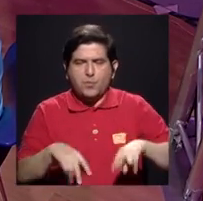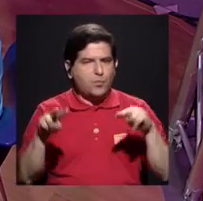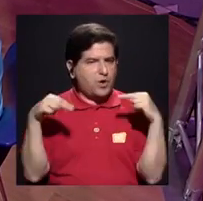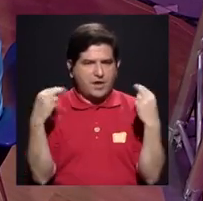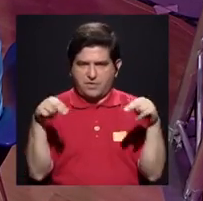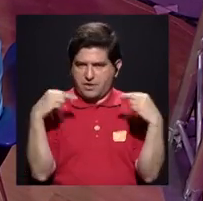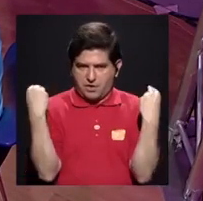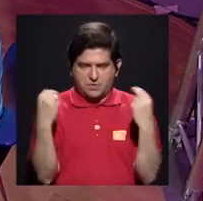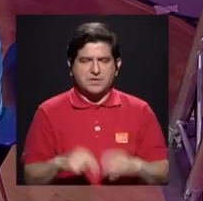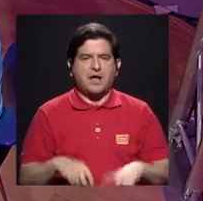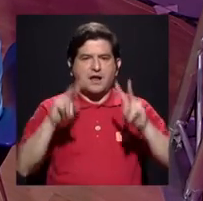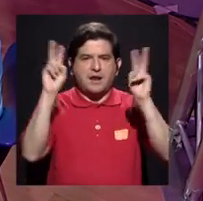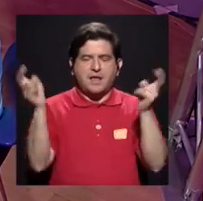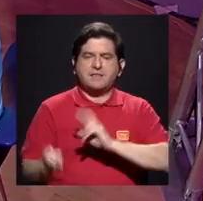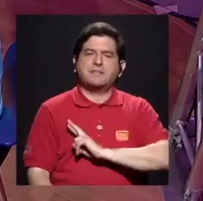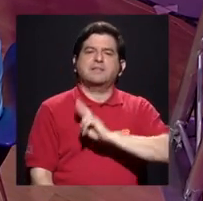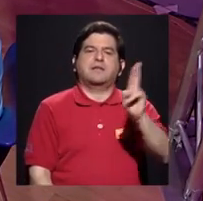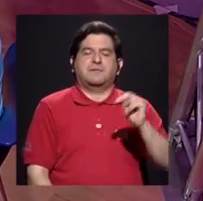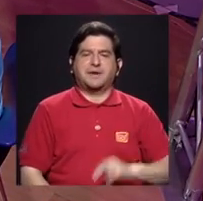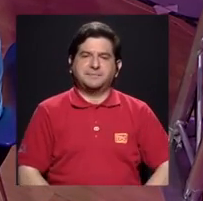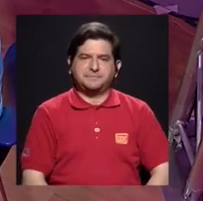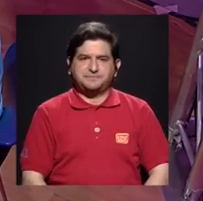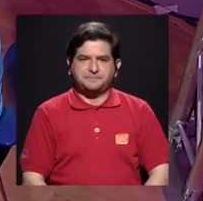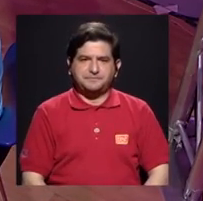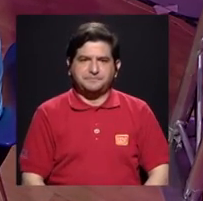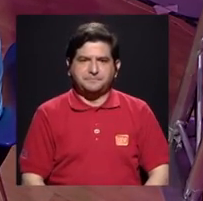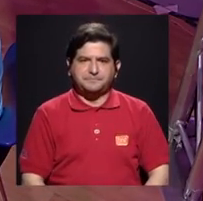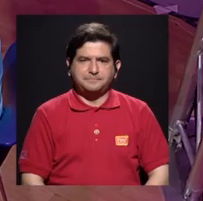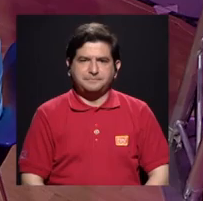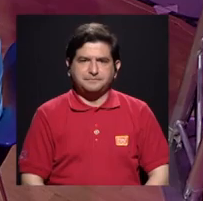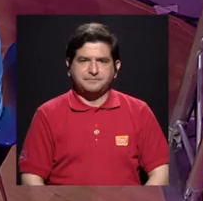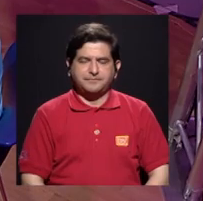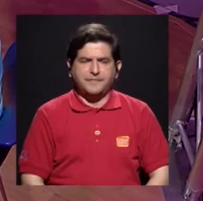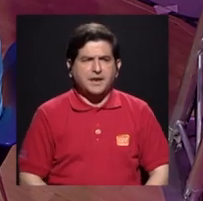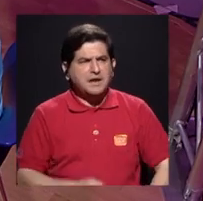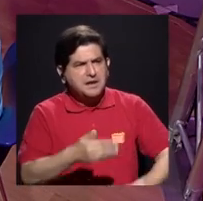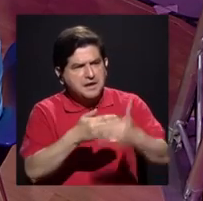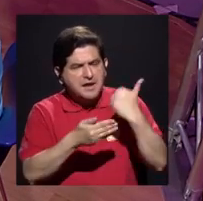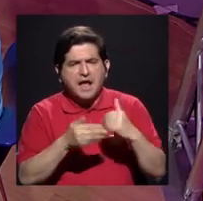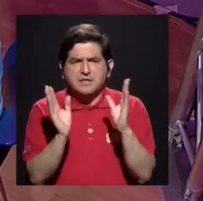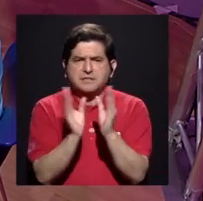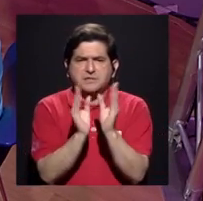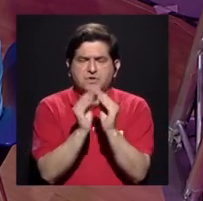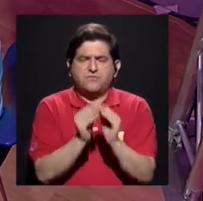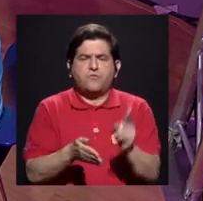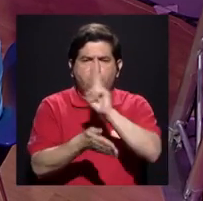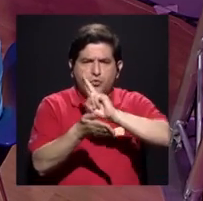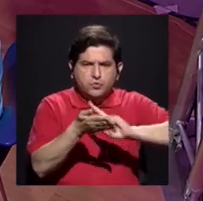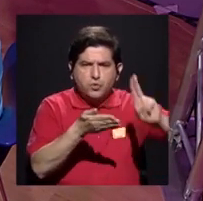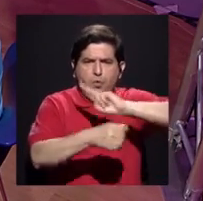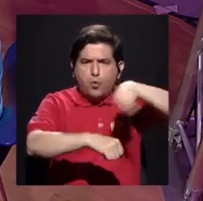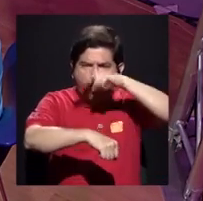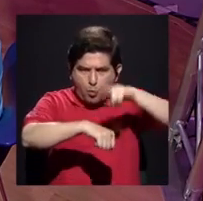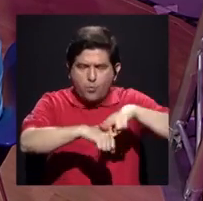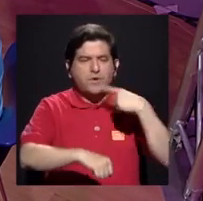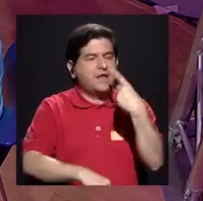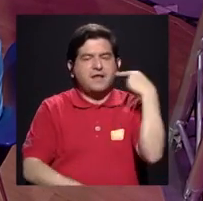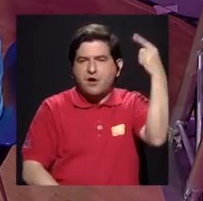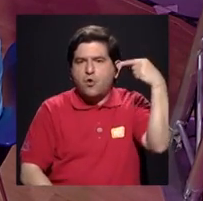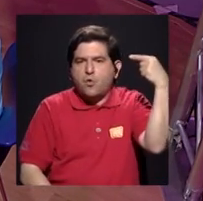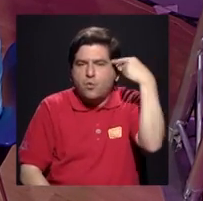de manera en materia religiosa y hace poco dice en un foro en la universidad nacional se habló de que el gobierno